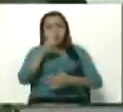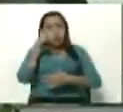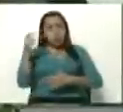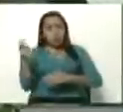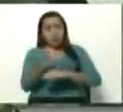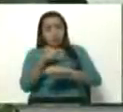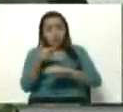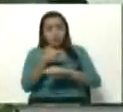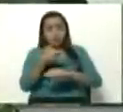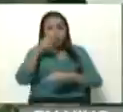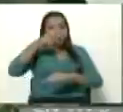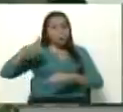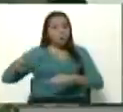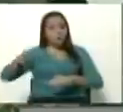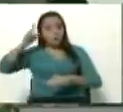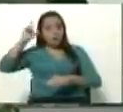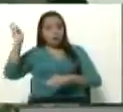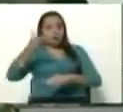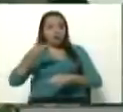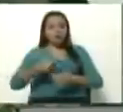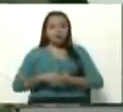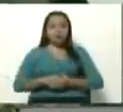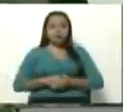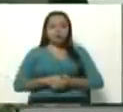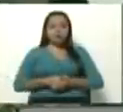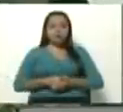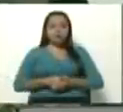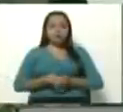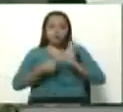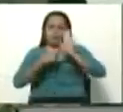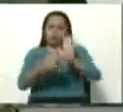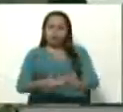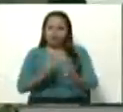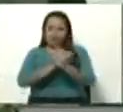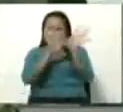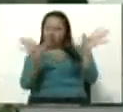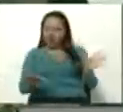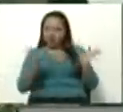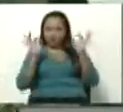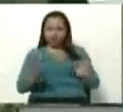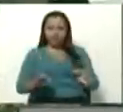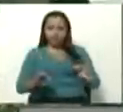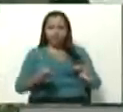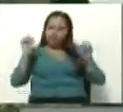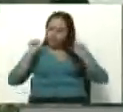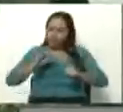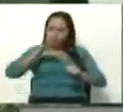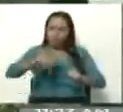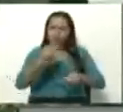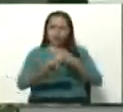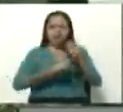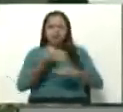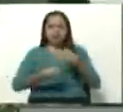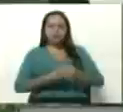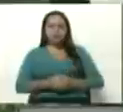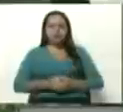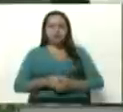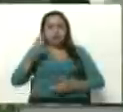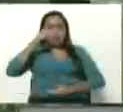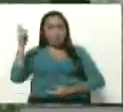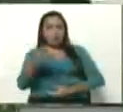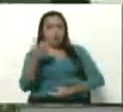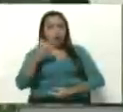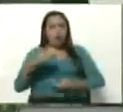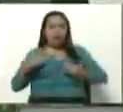pueblo heroico de Guárico es prueba fehaciente de que sí se puede, de que el Guárico va